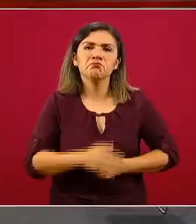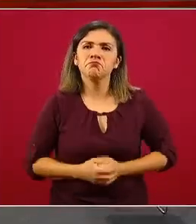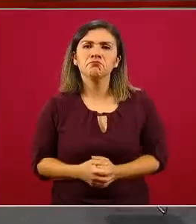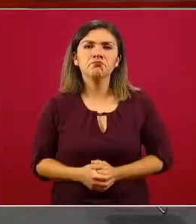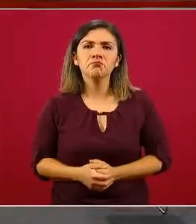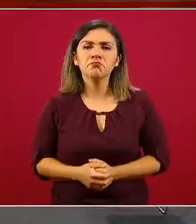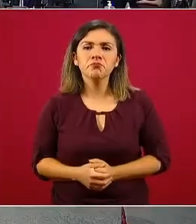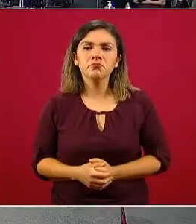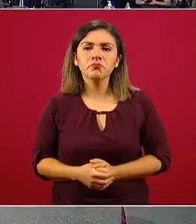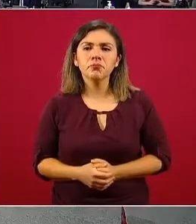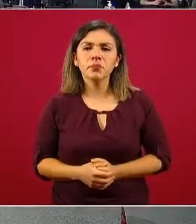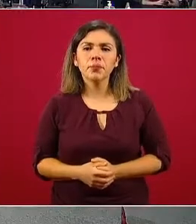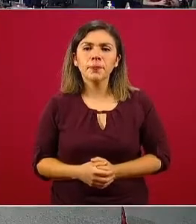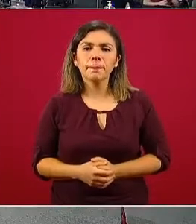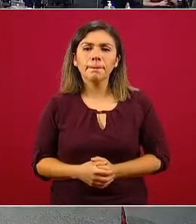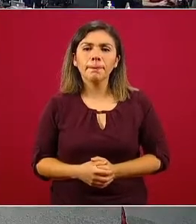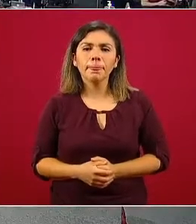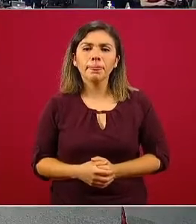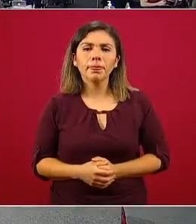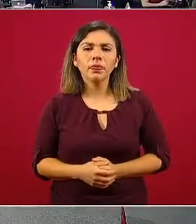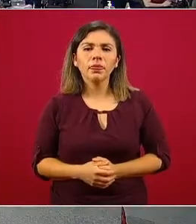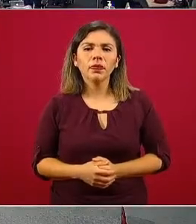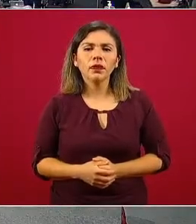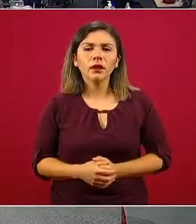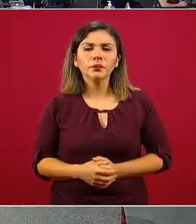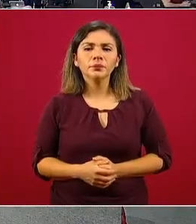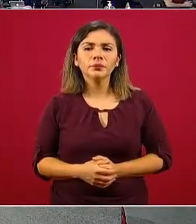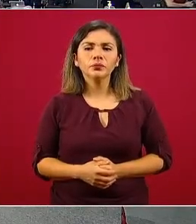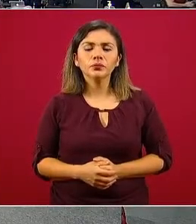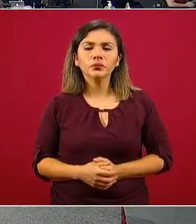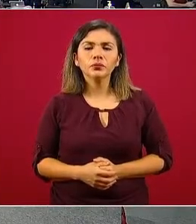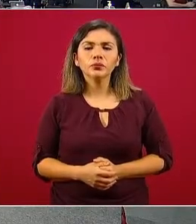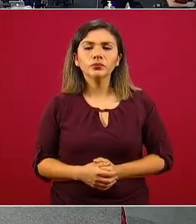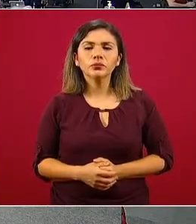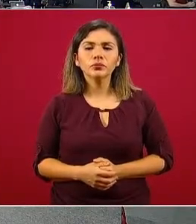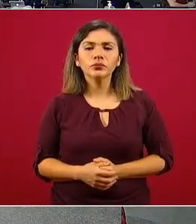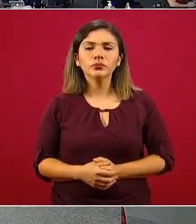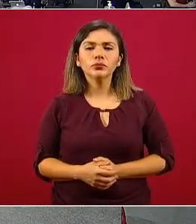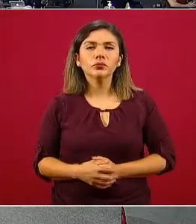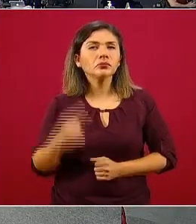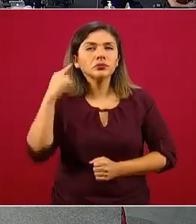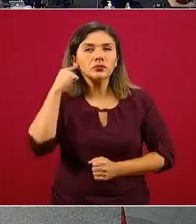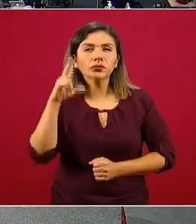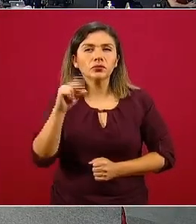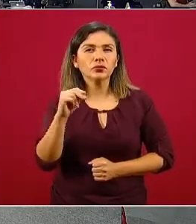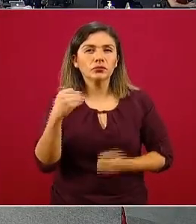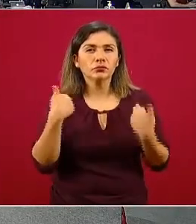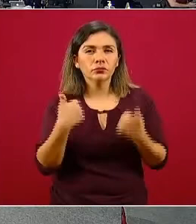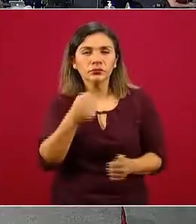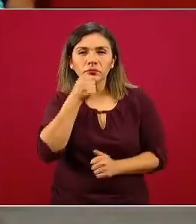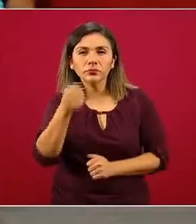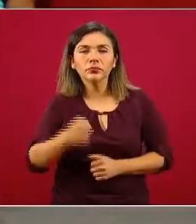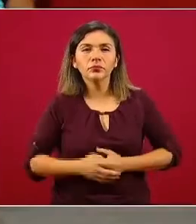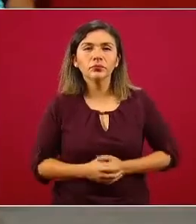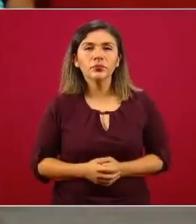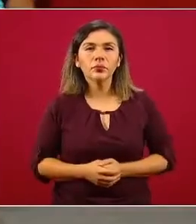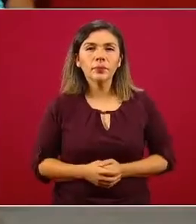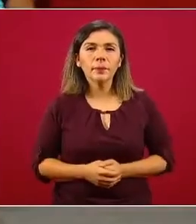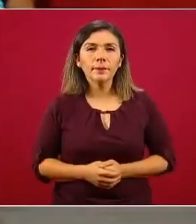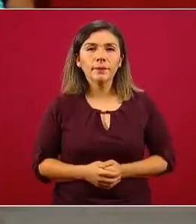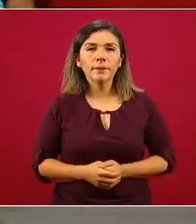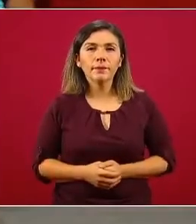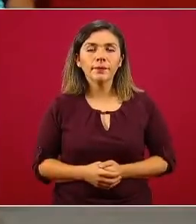más una pregunta. El caso de Tabasco corre el riesgo de que la Ciudad de México y el Estado de México puedan tener algo